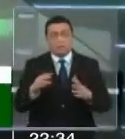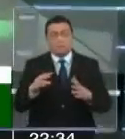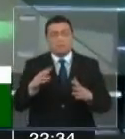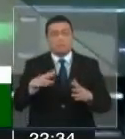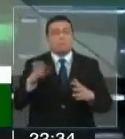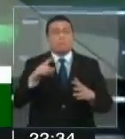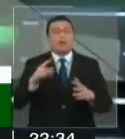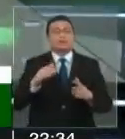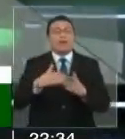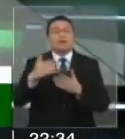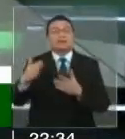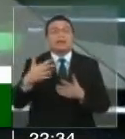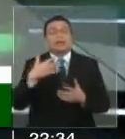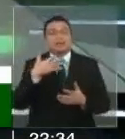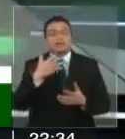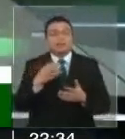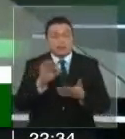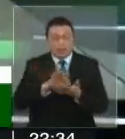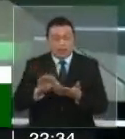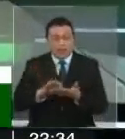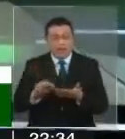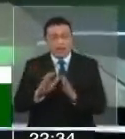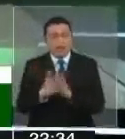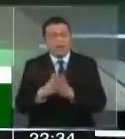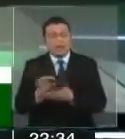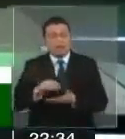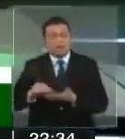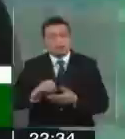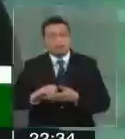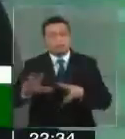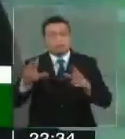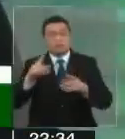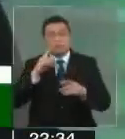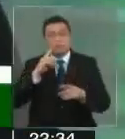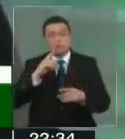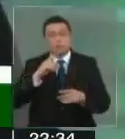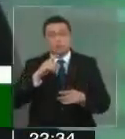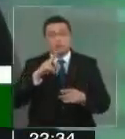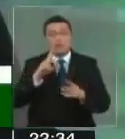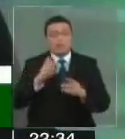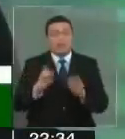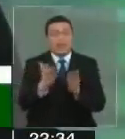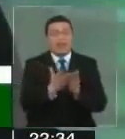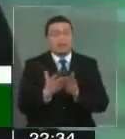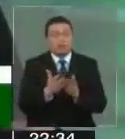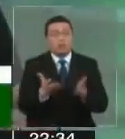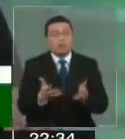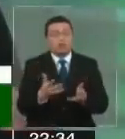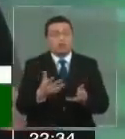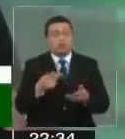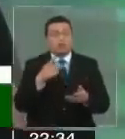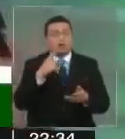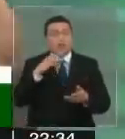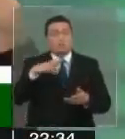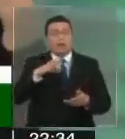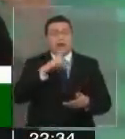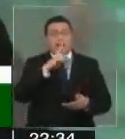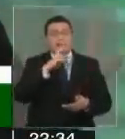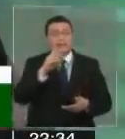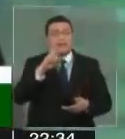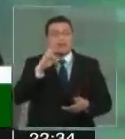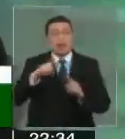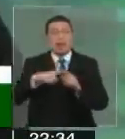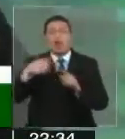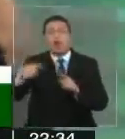de un material literario, se convirtió en un material de estudio, en un material para